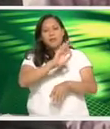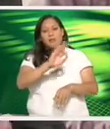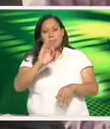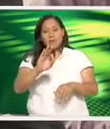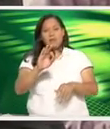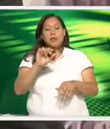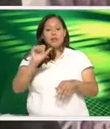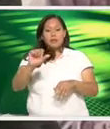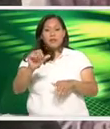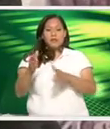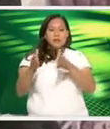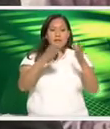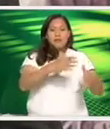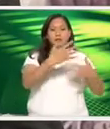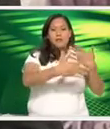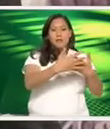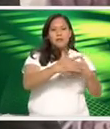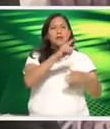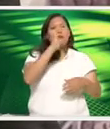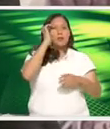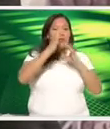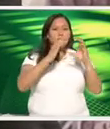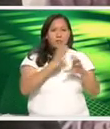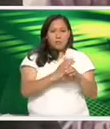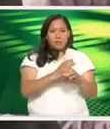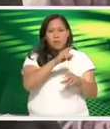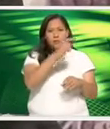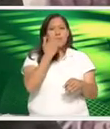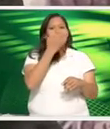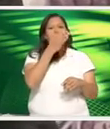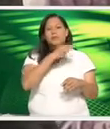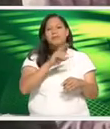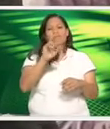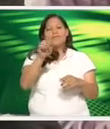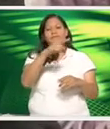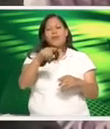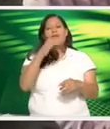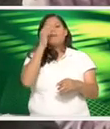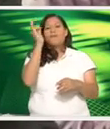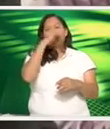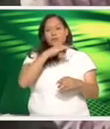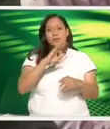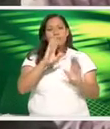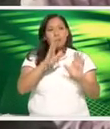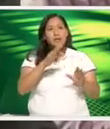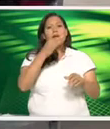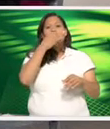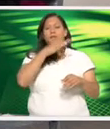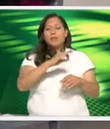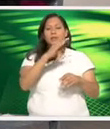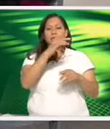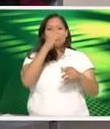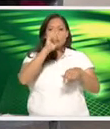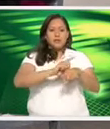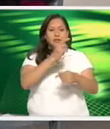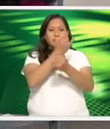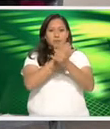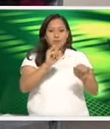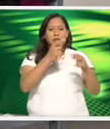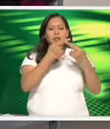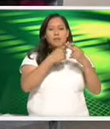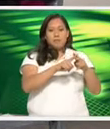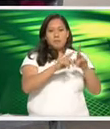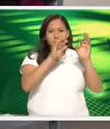al 15 porque ese día cumplía años y quería celebrar. Eso es totalmente falso. Ya se festejaba la independencia, el inicio de